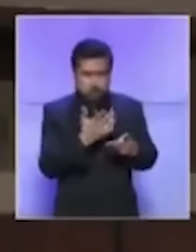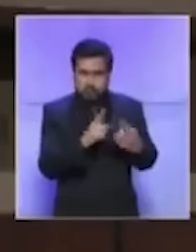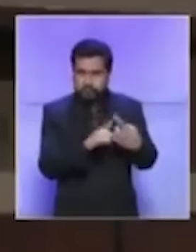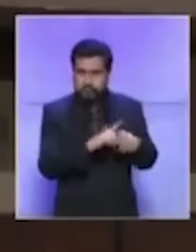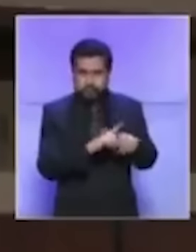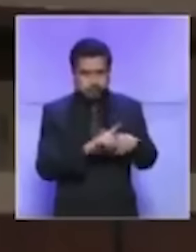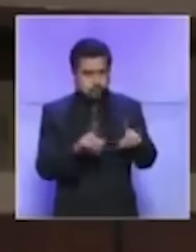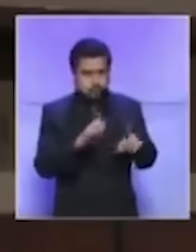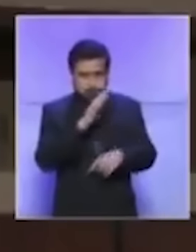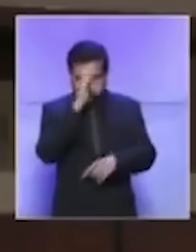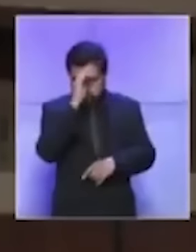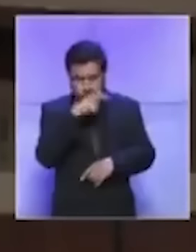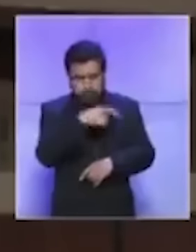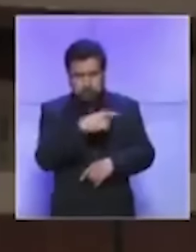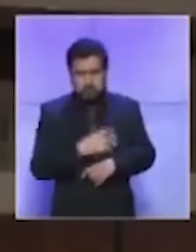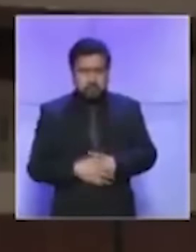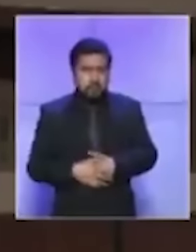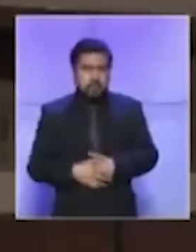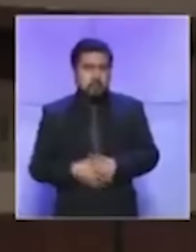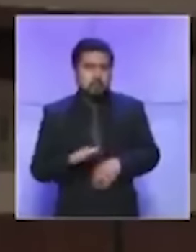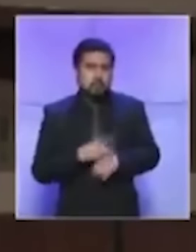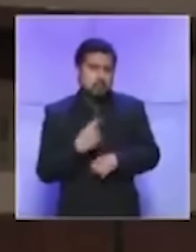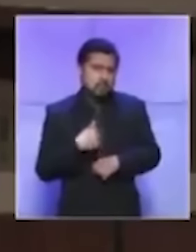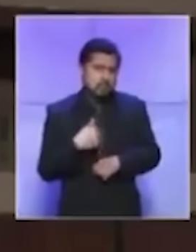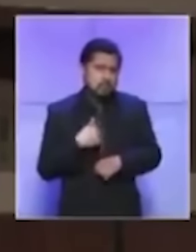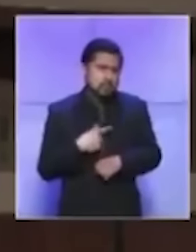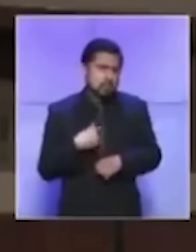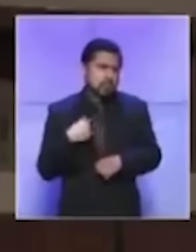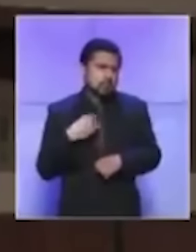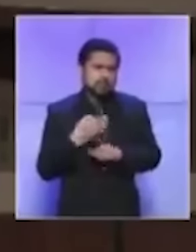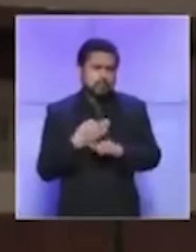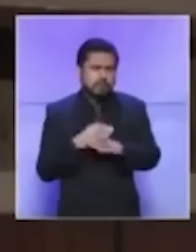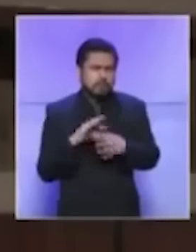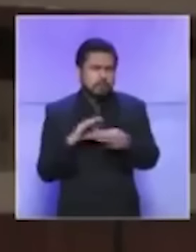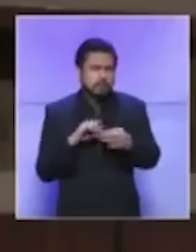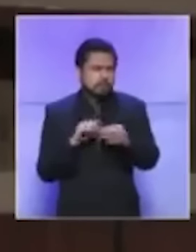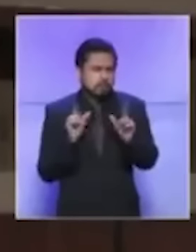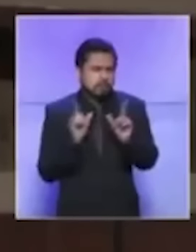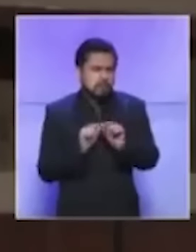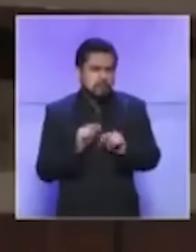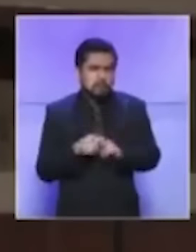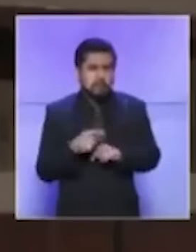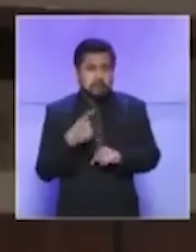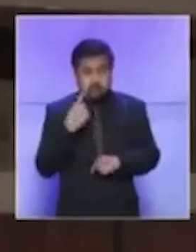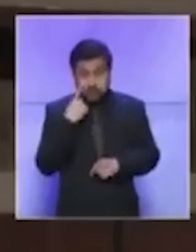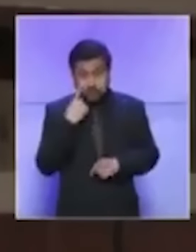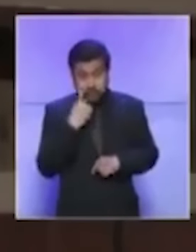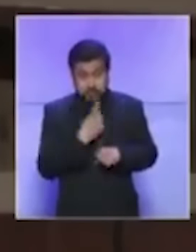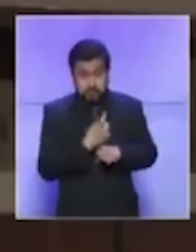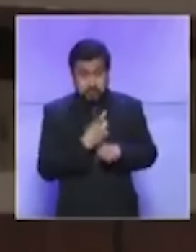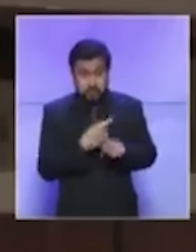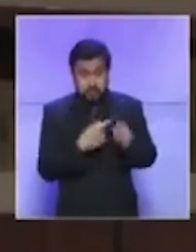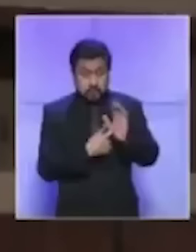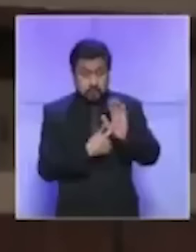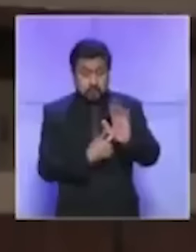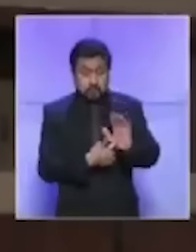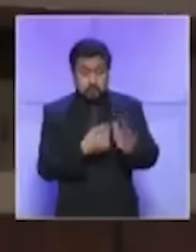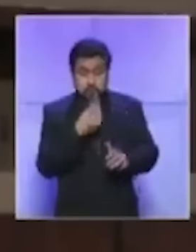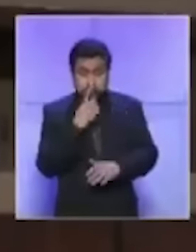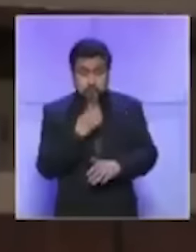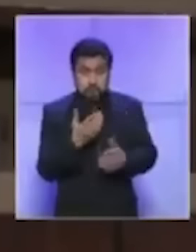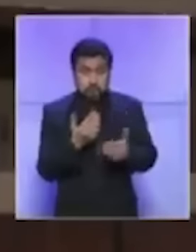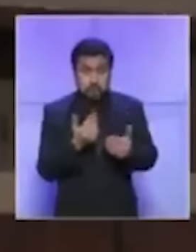controvertido, las cuales trataré de sintetizar. Primero, señala que no se identificaron